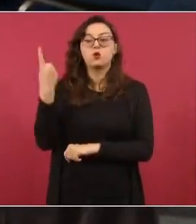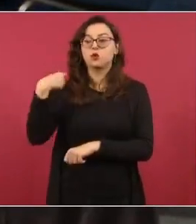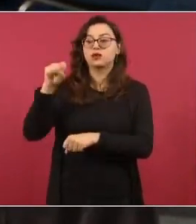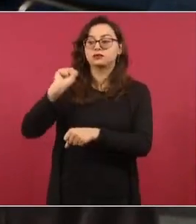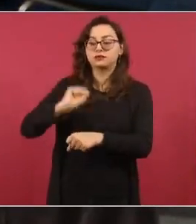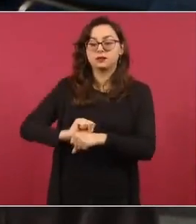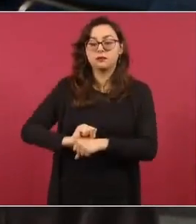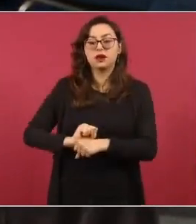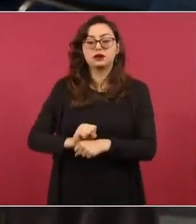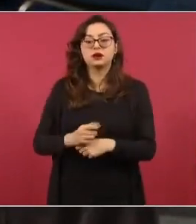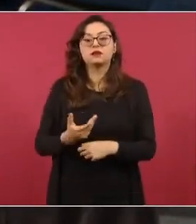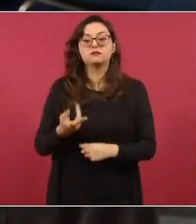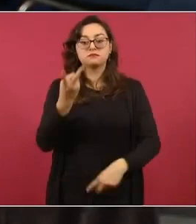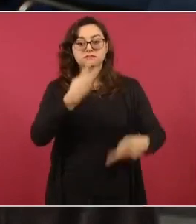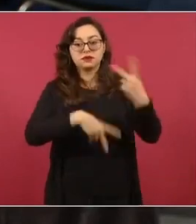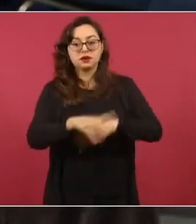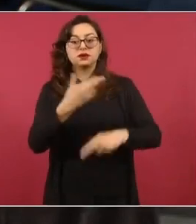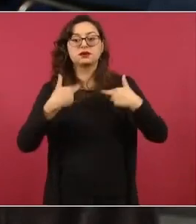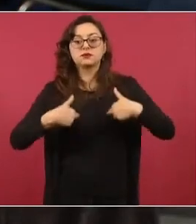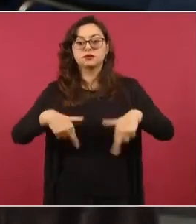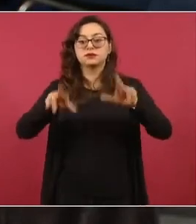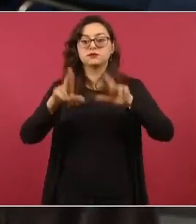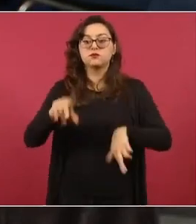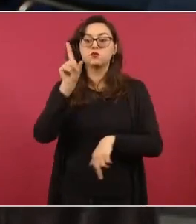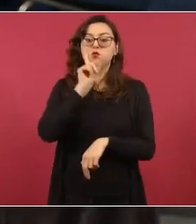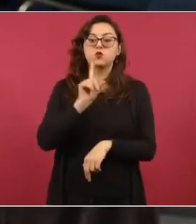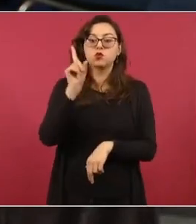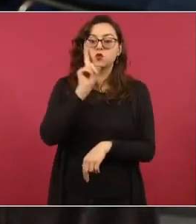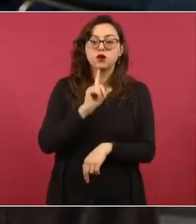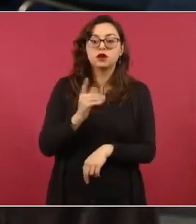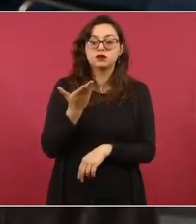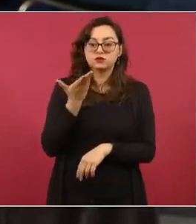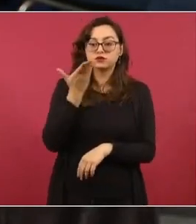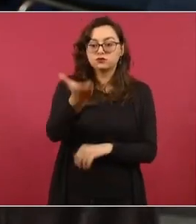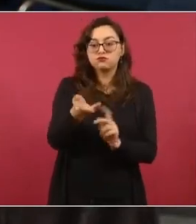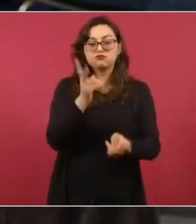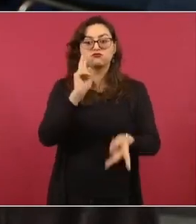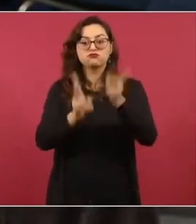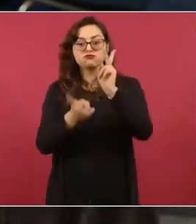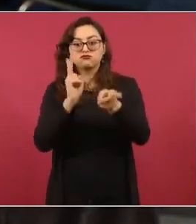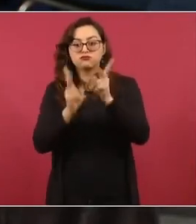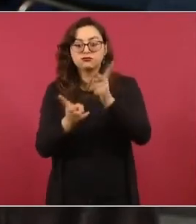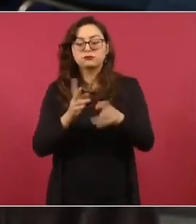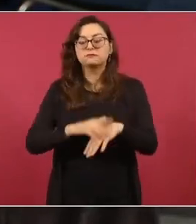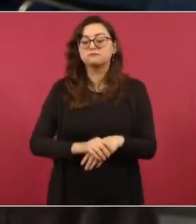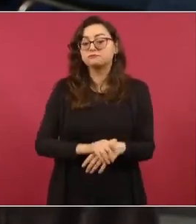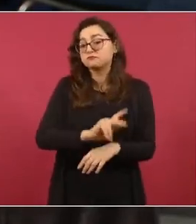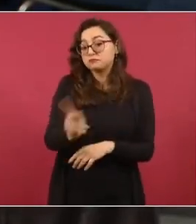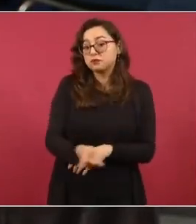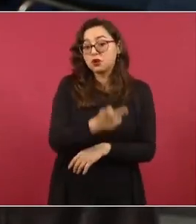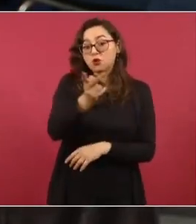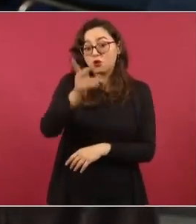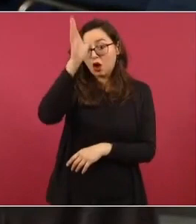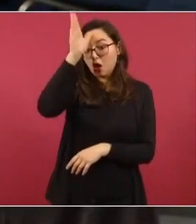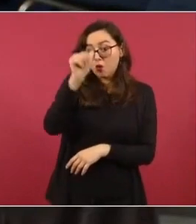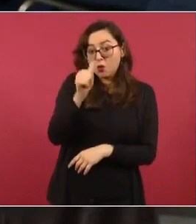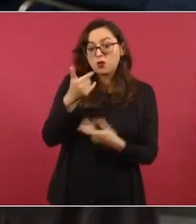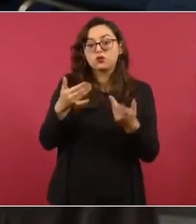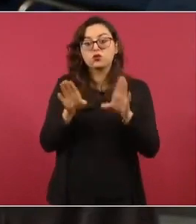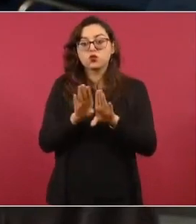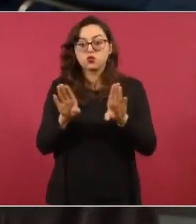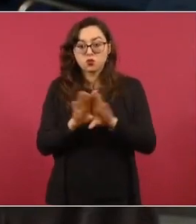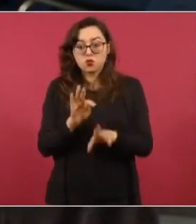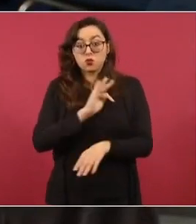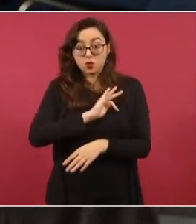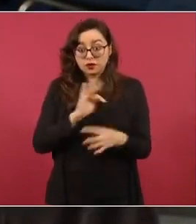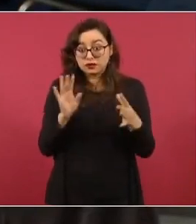quien platicó de fentanilo y el tema de las armas. Me gustaría conocer si llegaron a algún tipo de acuerdos, cuáles son detalladamente,